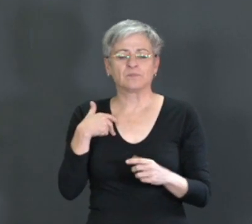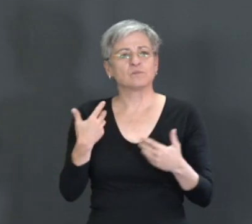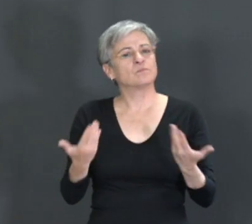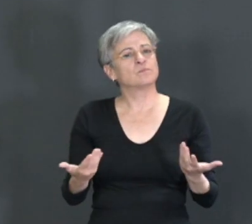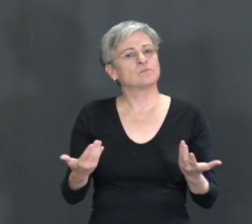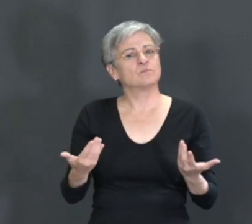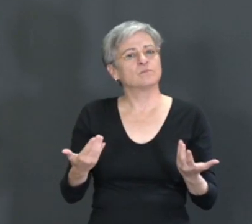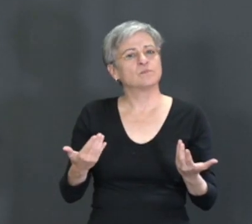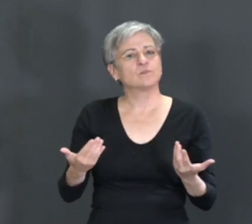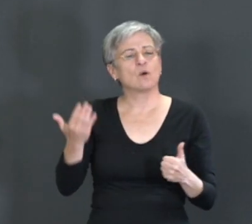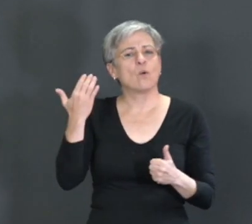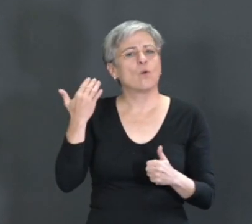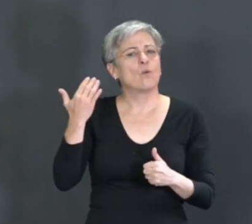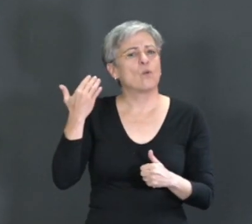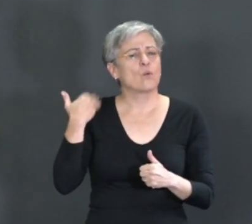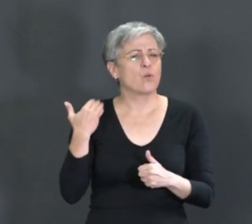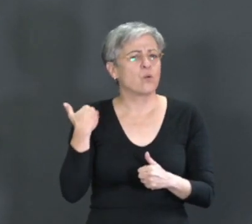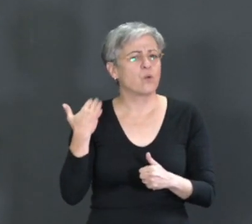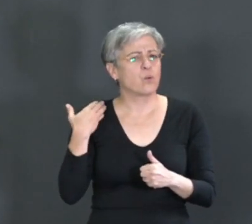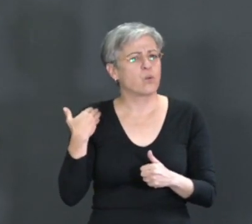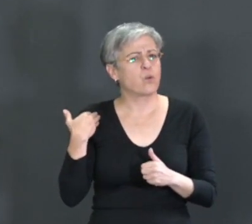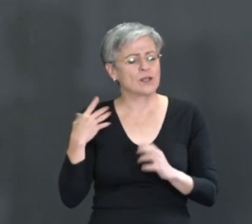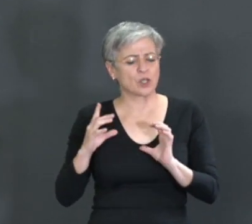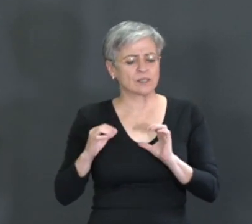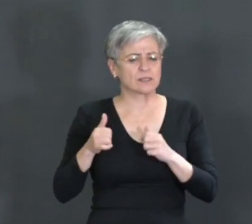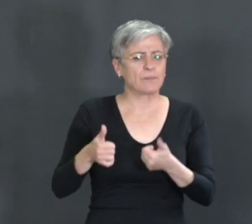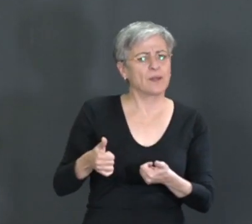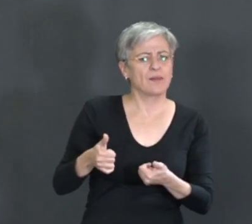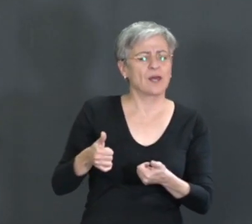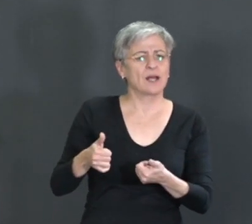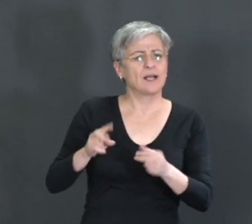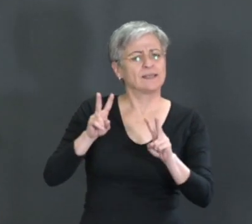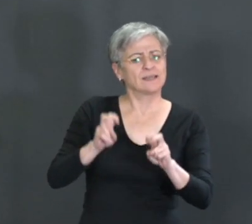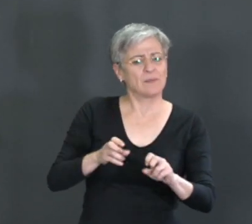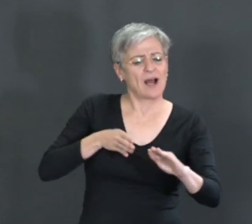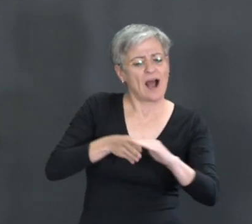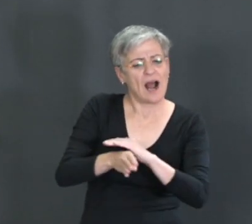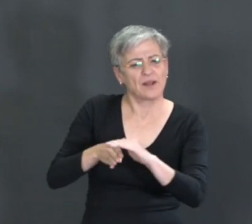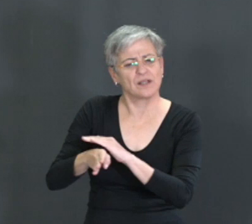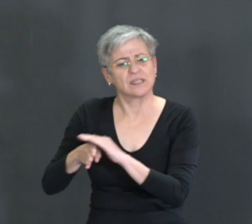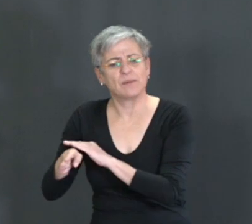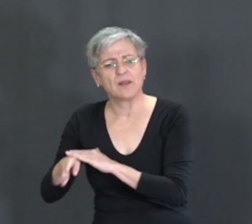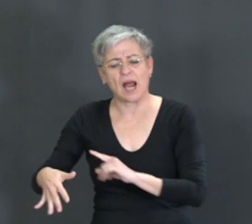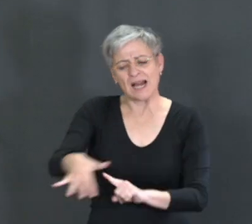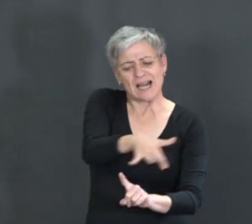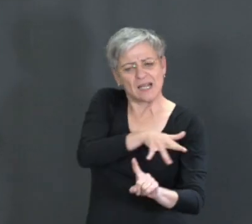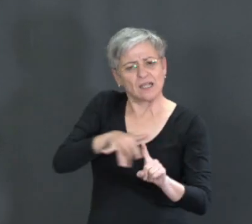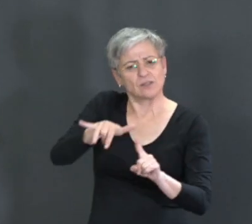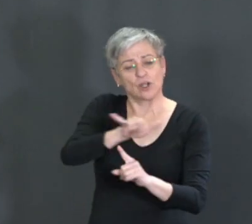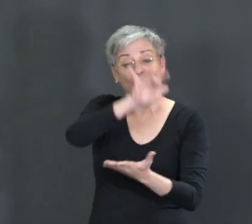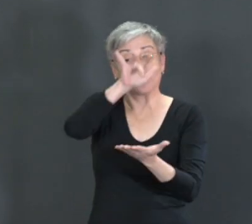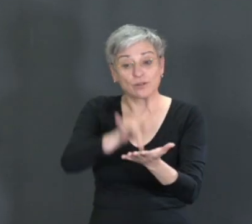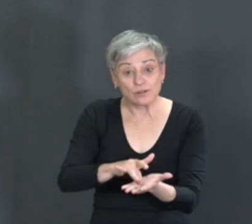¿cuándo se empieza a trabajar en la accesibilidad y en el entorno donde se van a desarrollar los